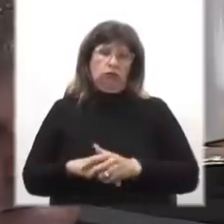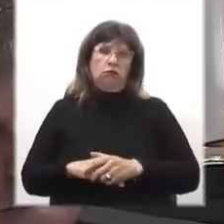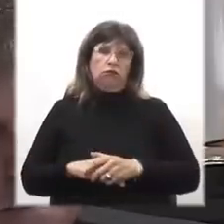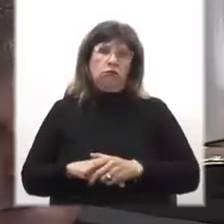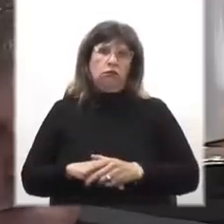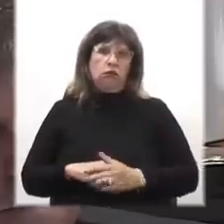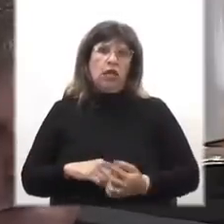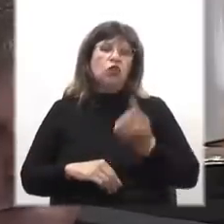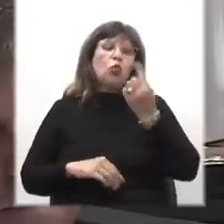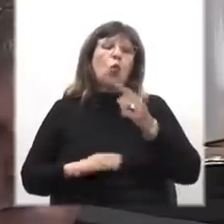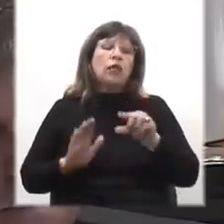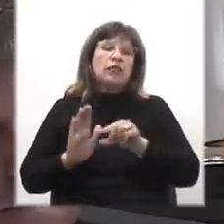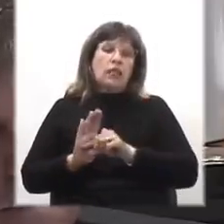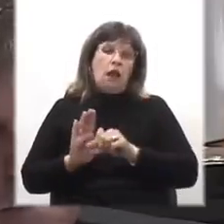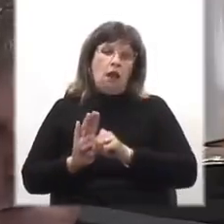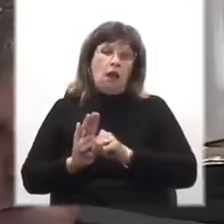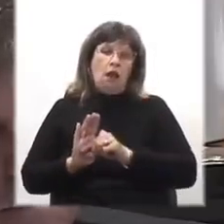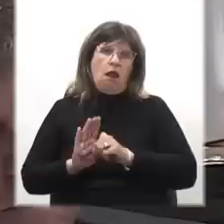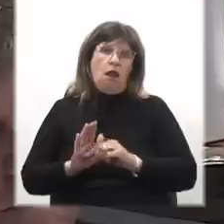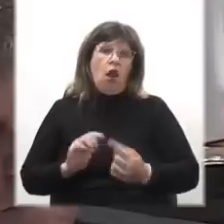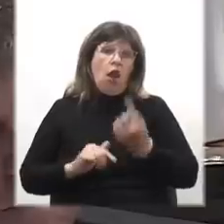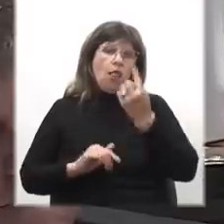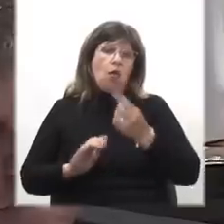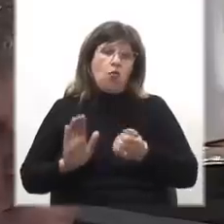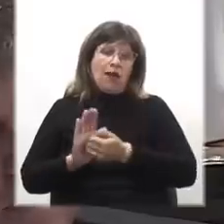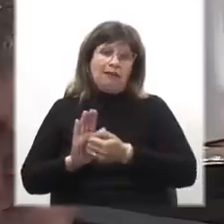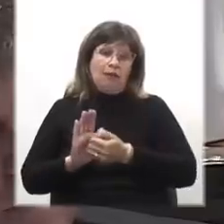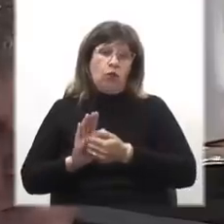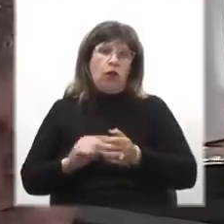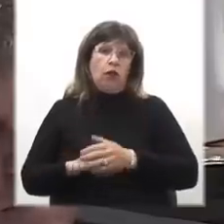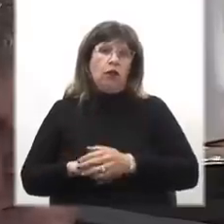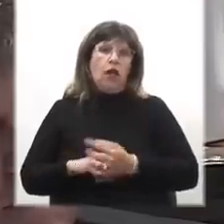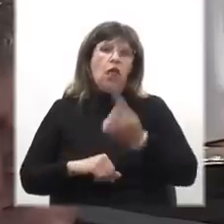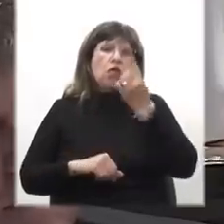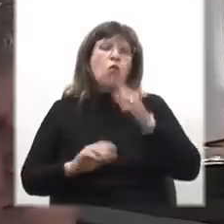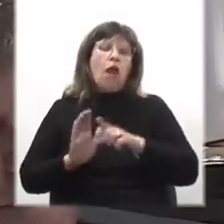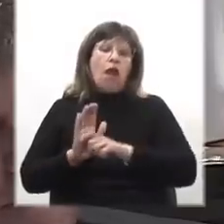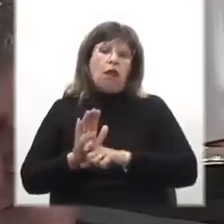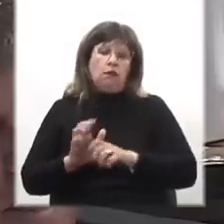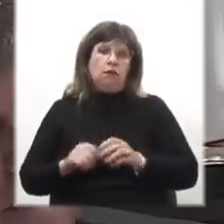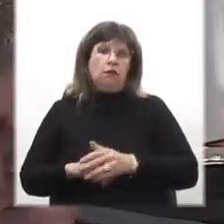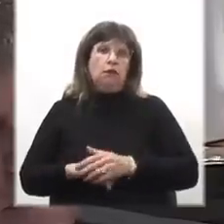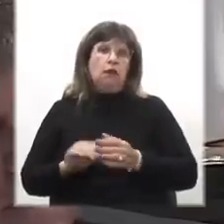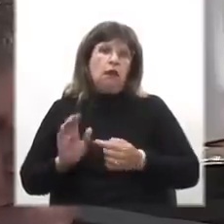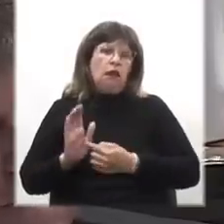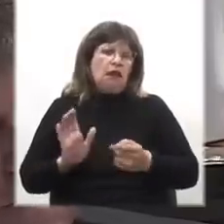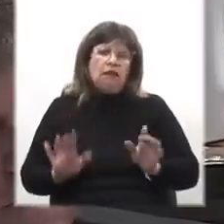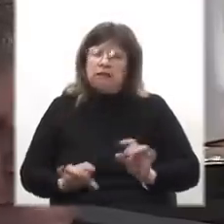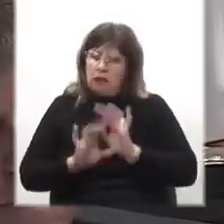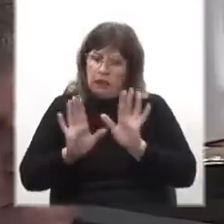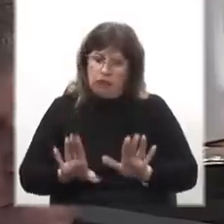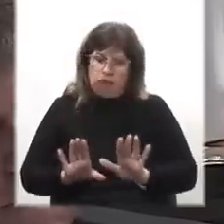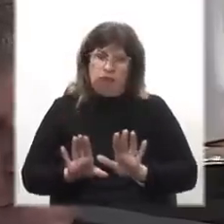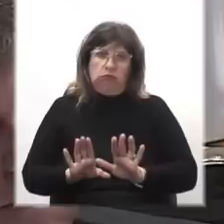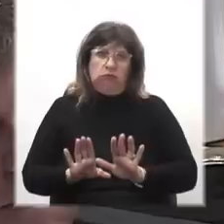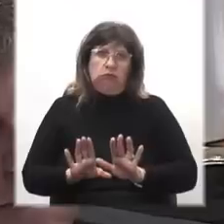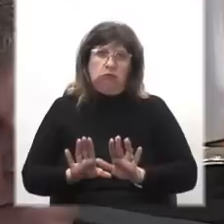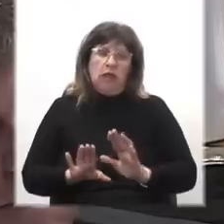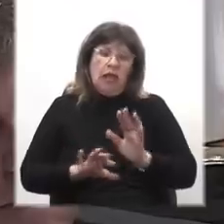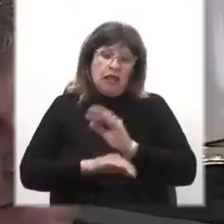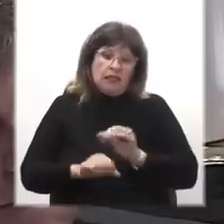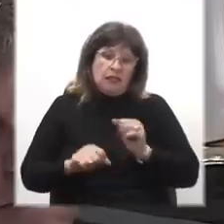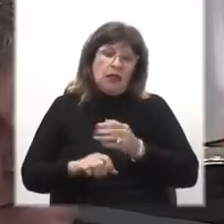Es un literal de un artículo de una ley, que dice expresamente así: se